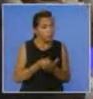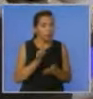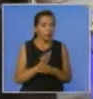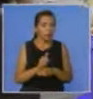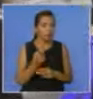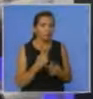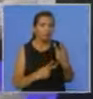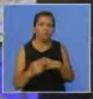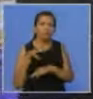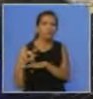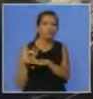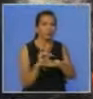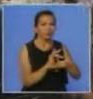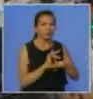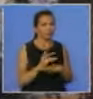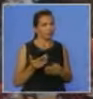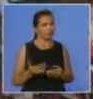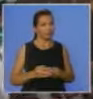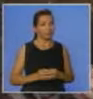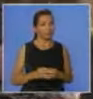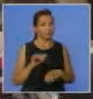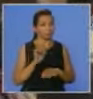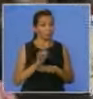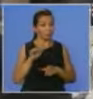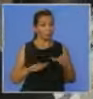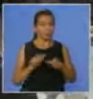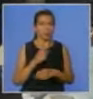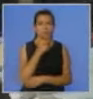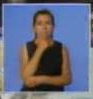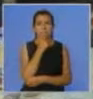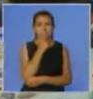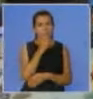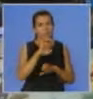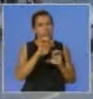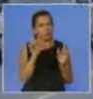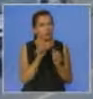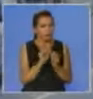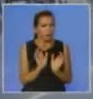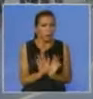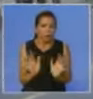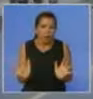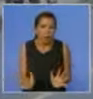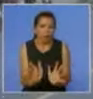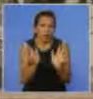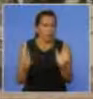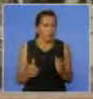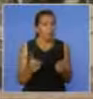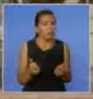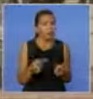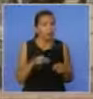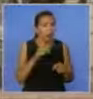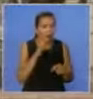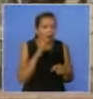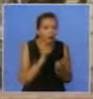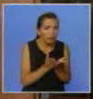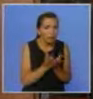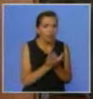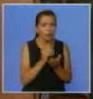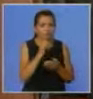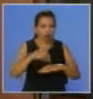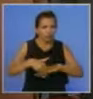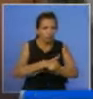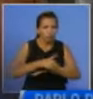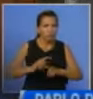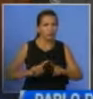les motiva el reto, pero reconocen que a la par de la promoción hay que trabajar mucho en infraestructura y servicios. Si queremos, por